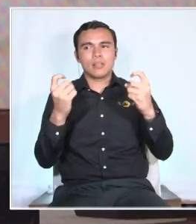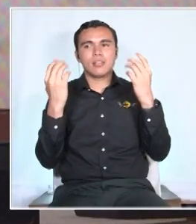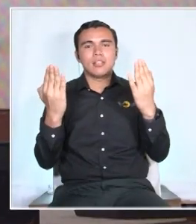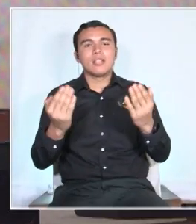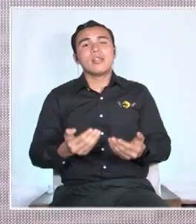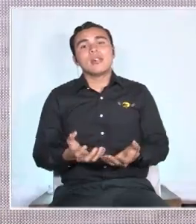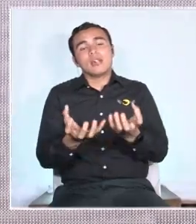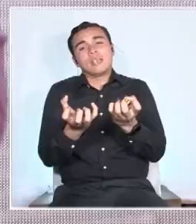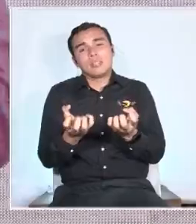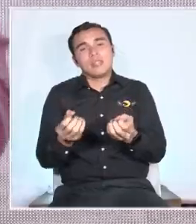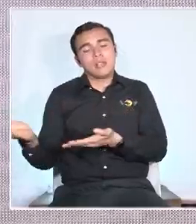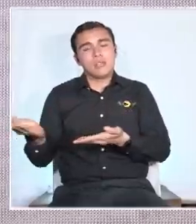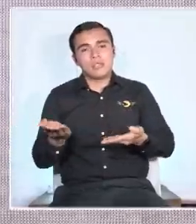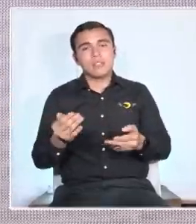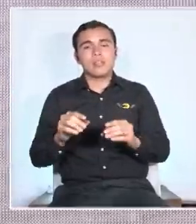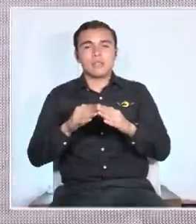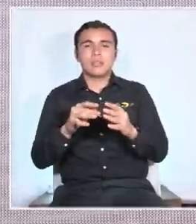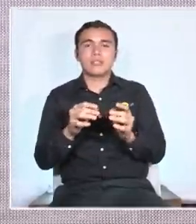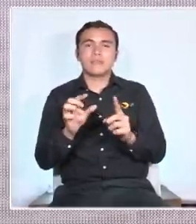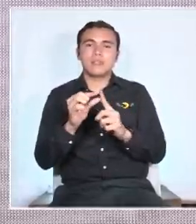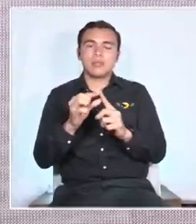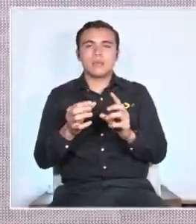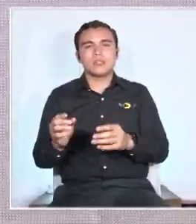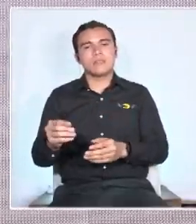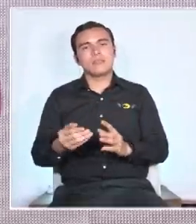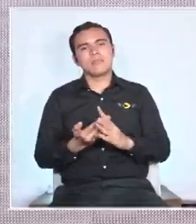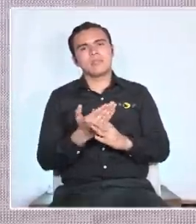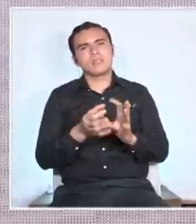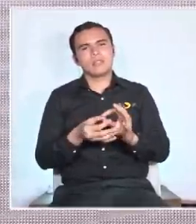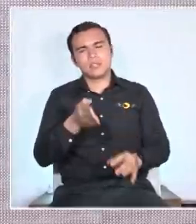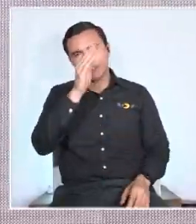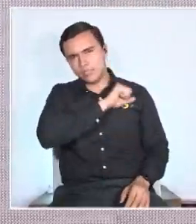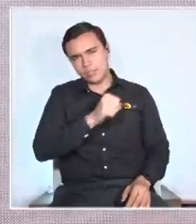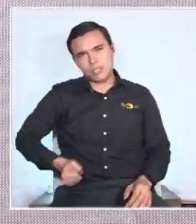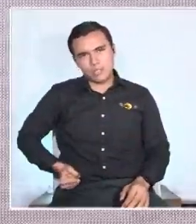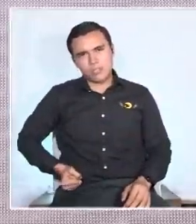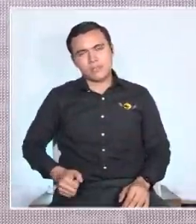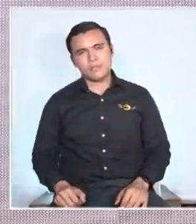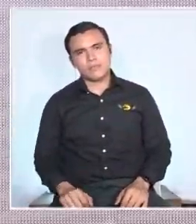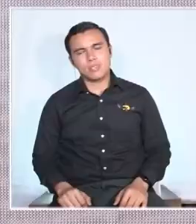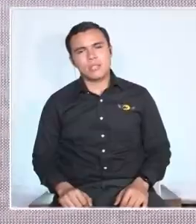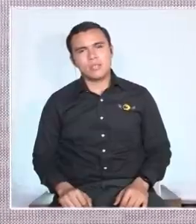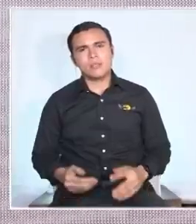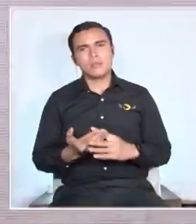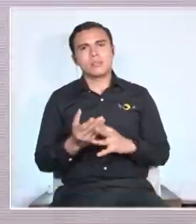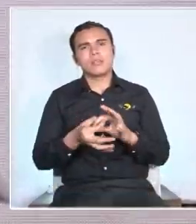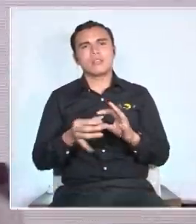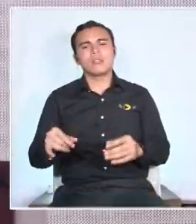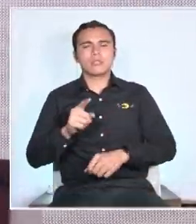El día de hoy quiero traerles una palabra de parte del Señor. Mañana estaremos compartiendo una palabra acerca de